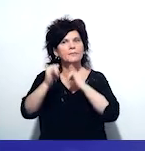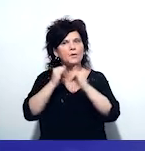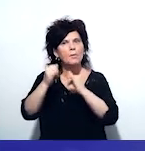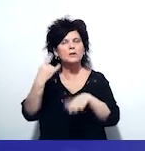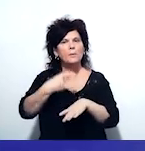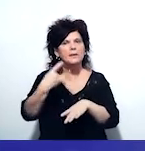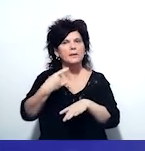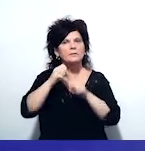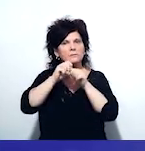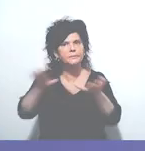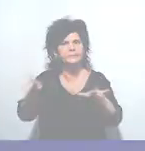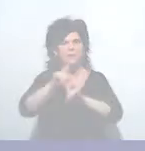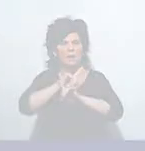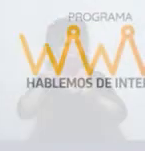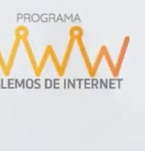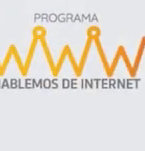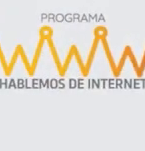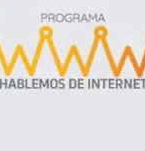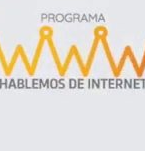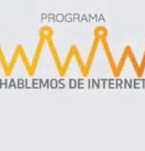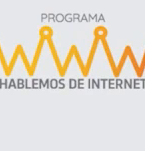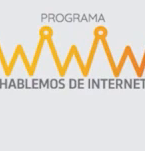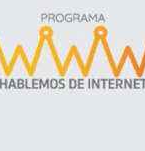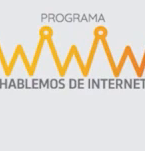información no deseada o falsa.